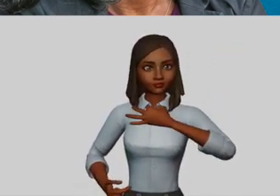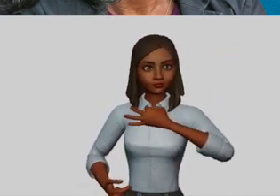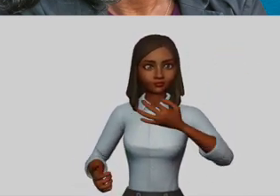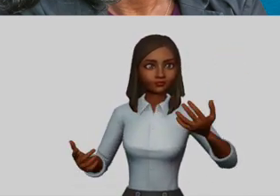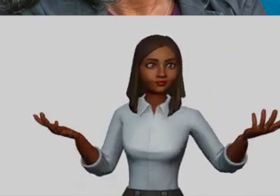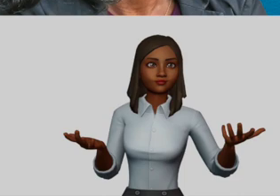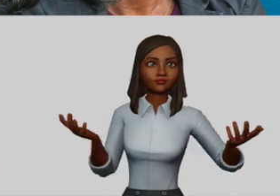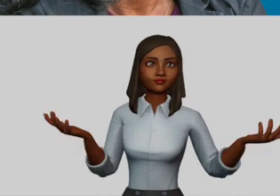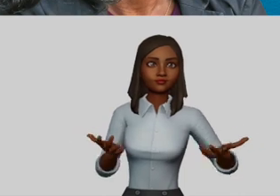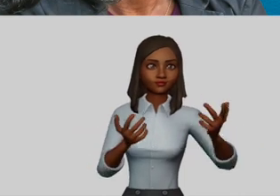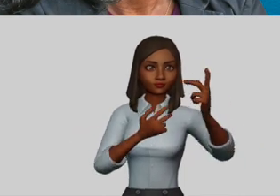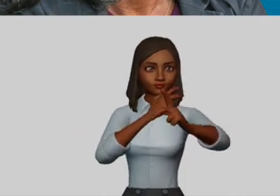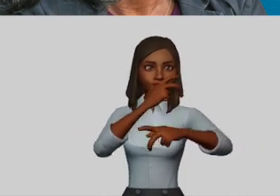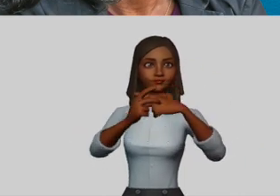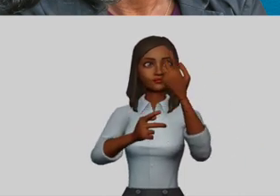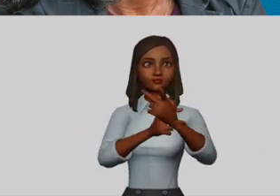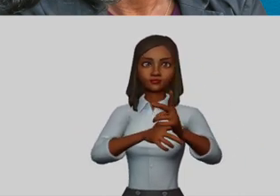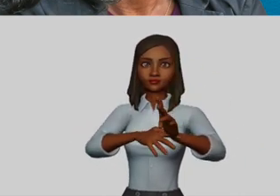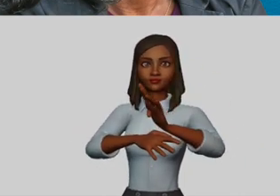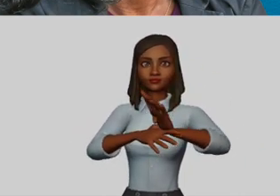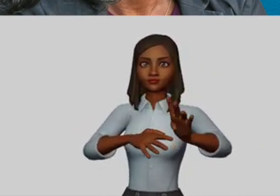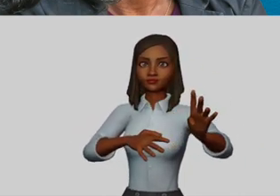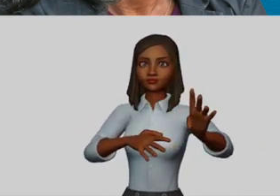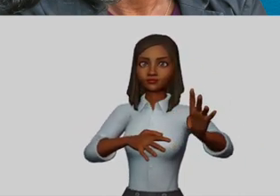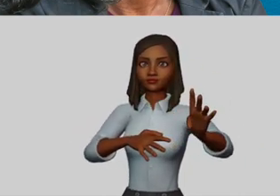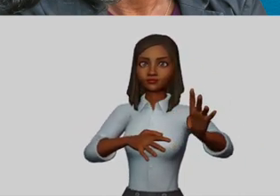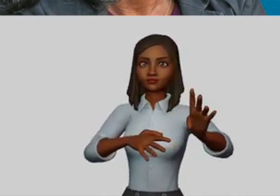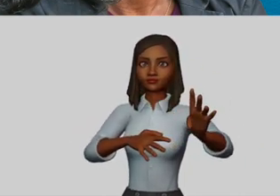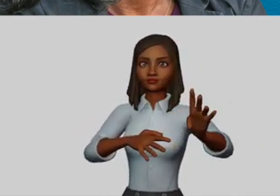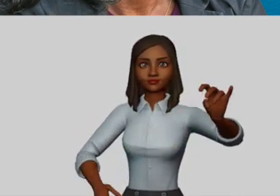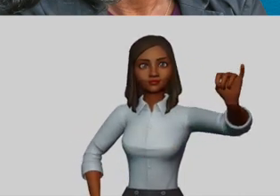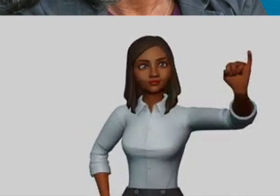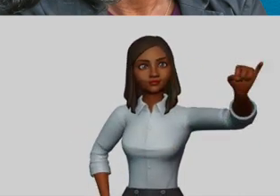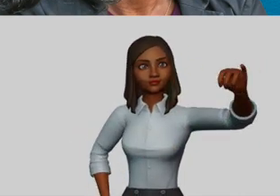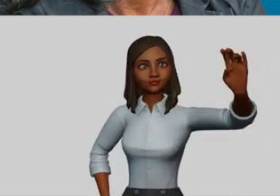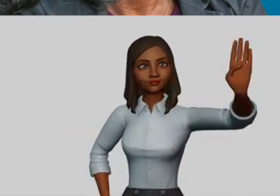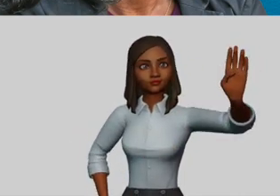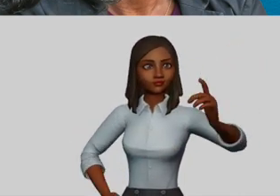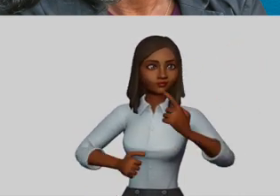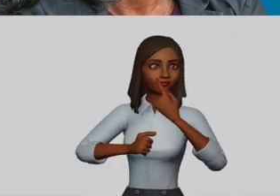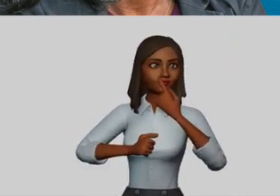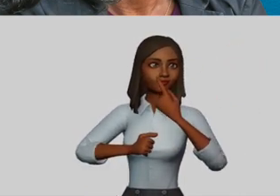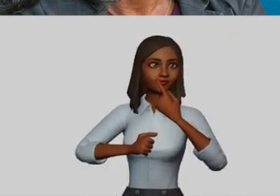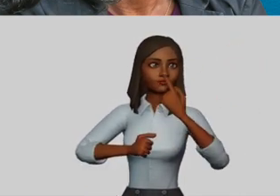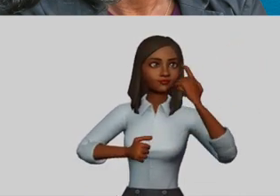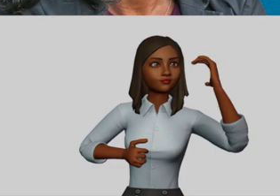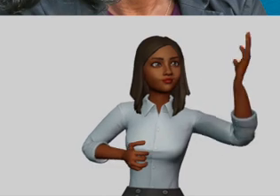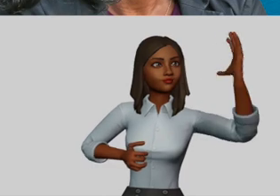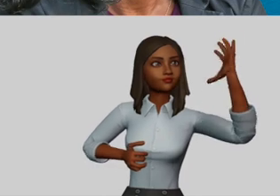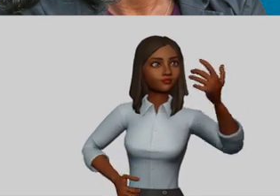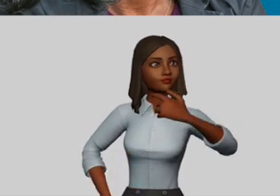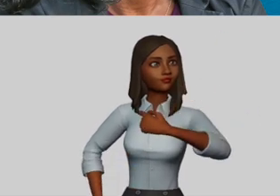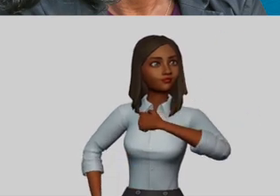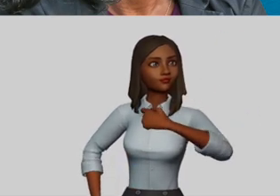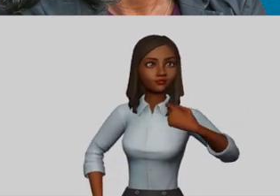cobra a los anunciantes, no le cobra a los usuarios. Sí. ¿Por qué? Porque los usuarios no pueden...